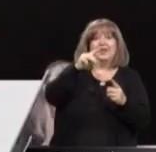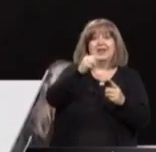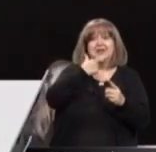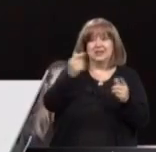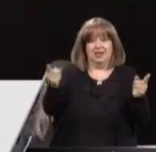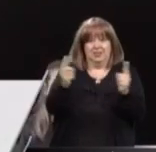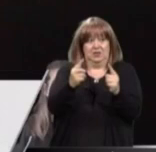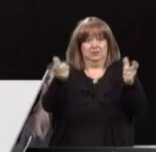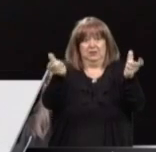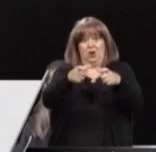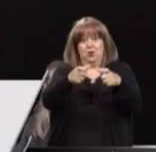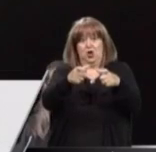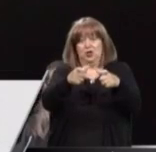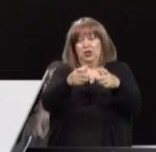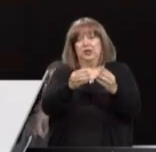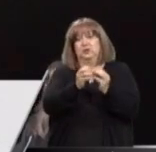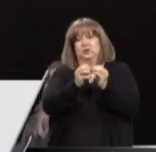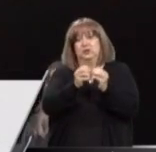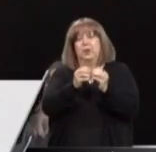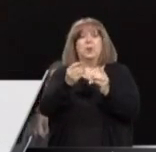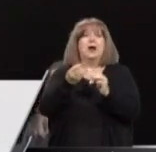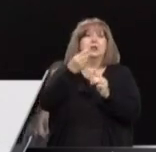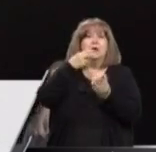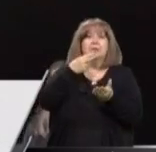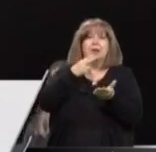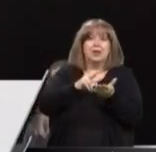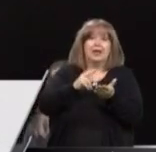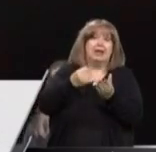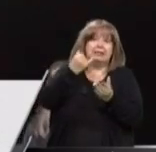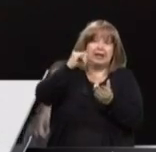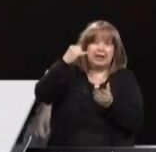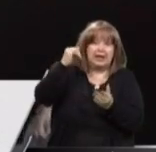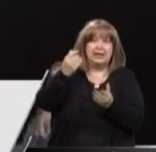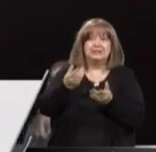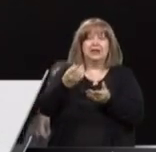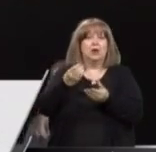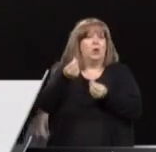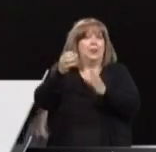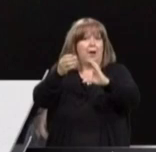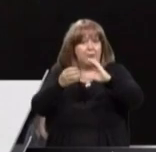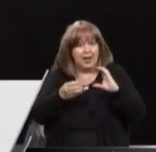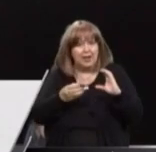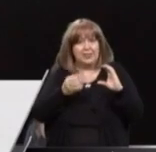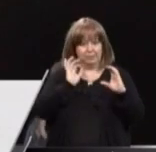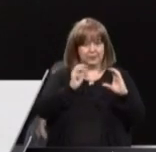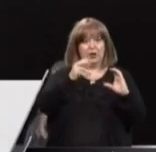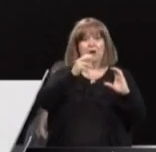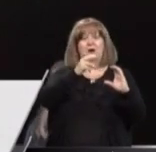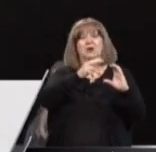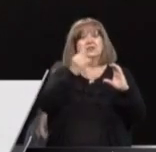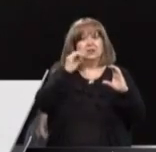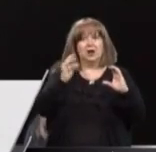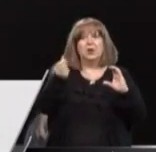Estamos escuchando al ministro de Economía, Sergio Massa, conferencia de prensa en vivo, explicando cómo sería el financiamiento para la producción de parte